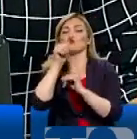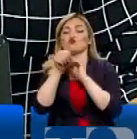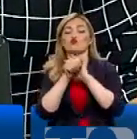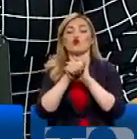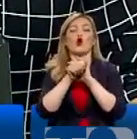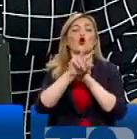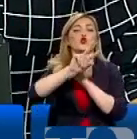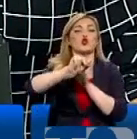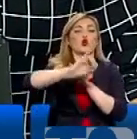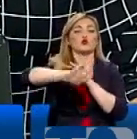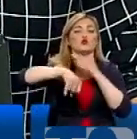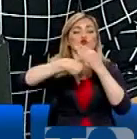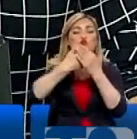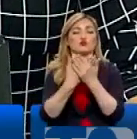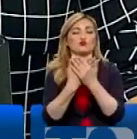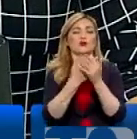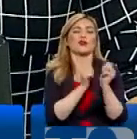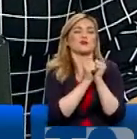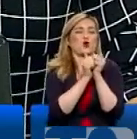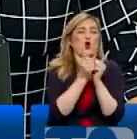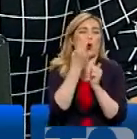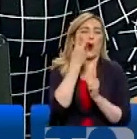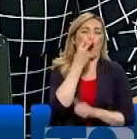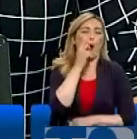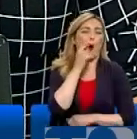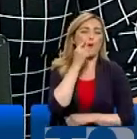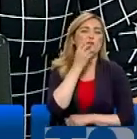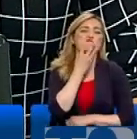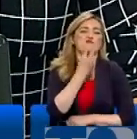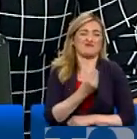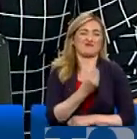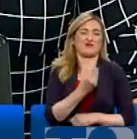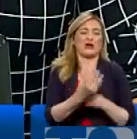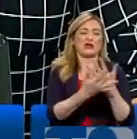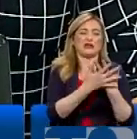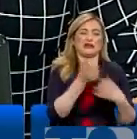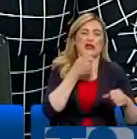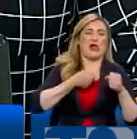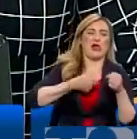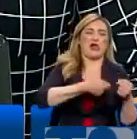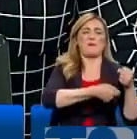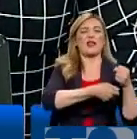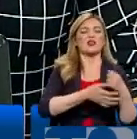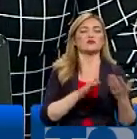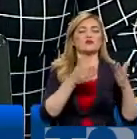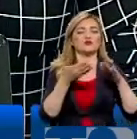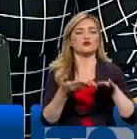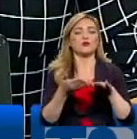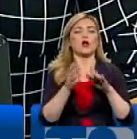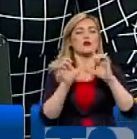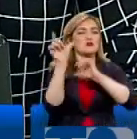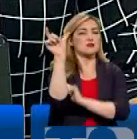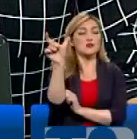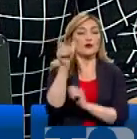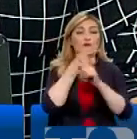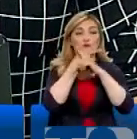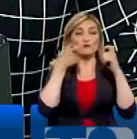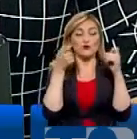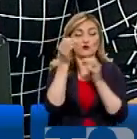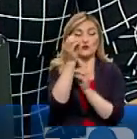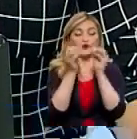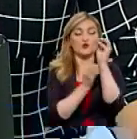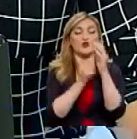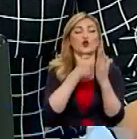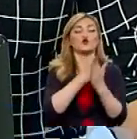no justificado. Oren junto a Shaidahan, asesinado en la penitenciaría, usaban credenciales falsas de la Oficina Antidrogas de Estados